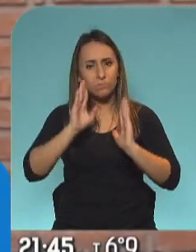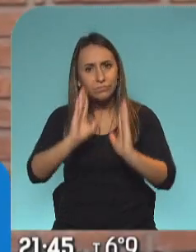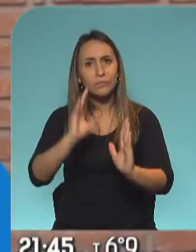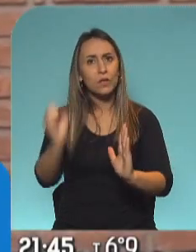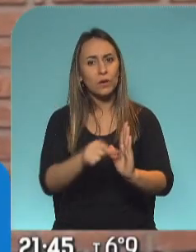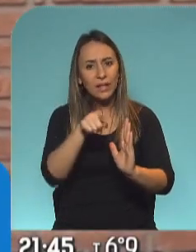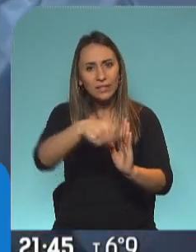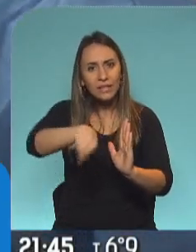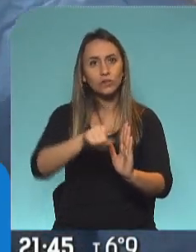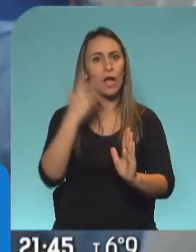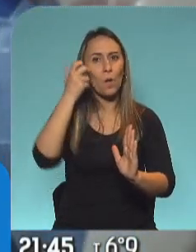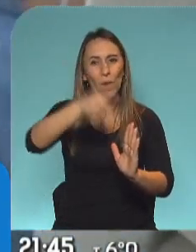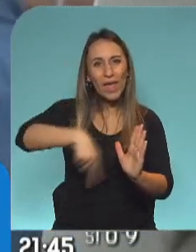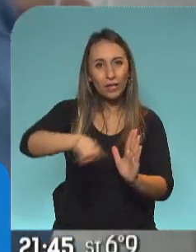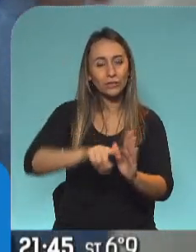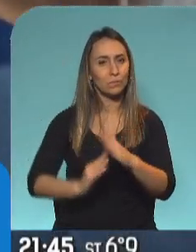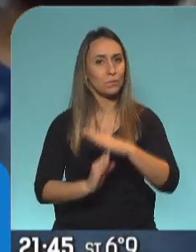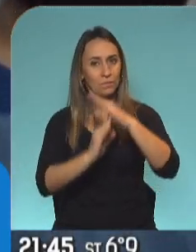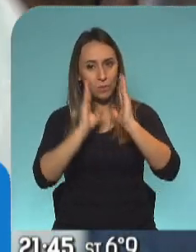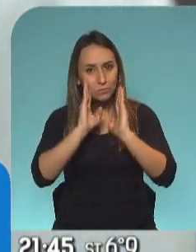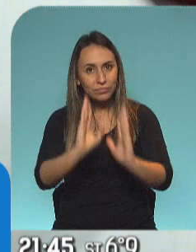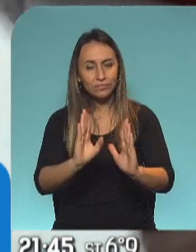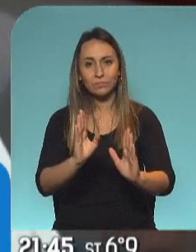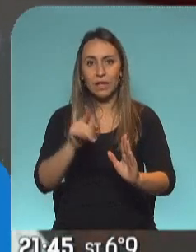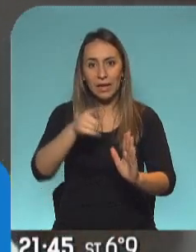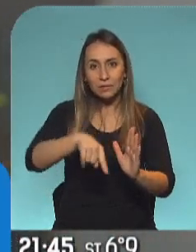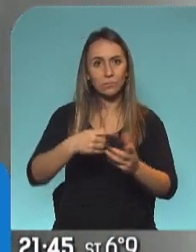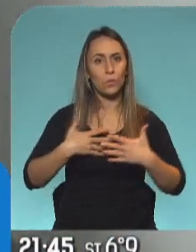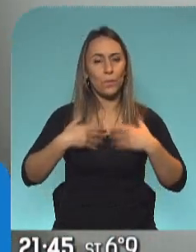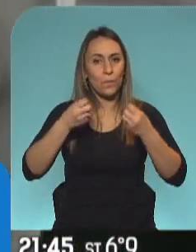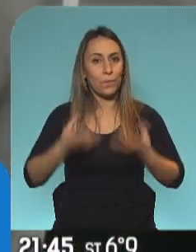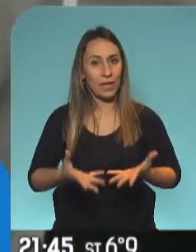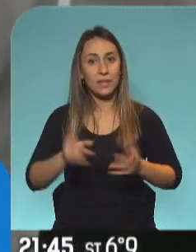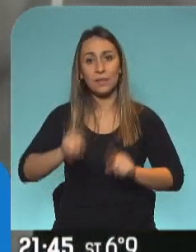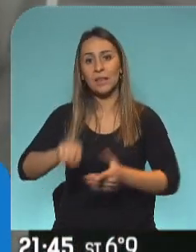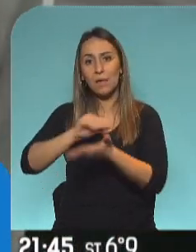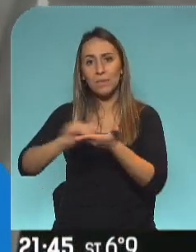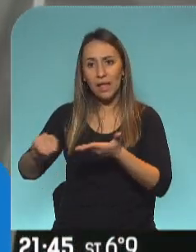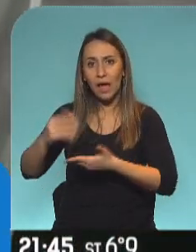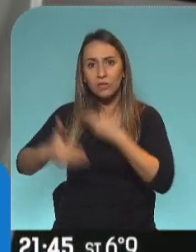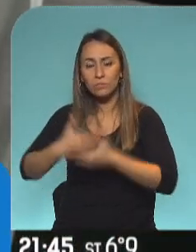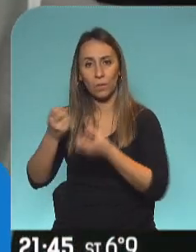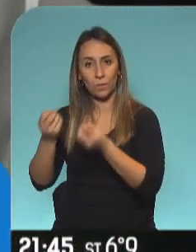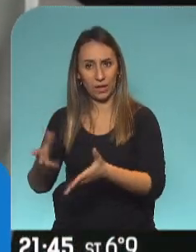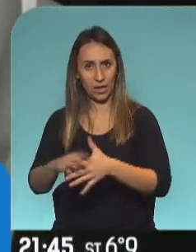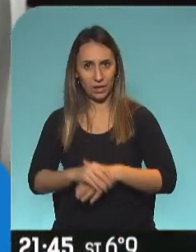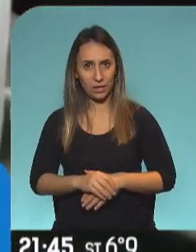abuelos, como primera instancia. La preocupación de que estén bien, que los empleados estén bien. Que está